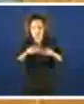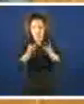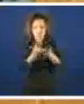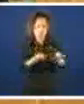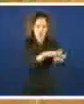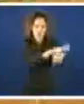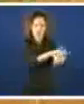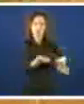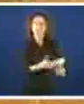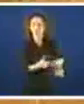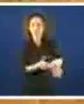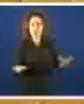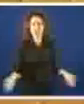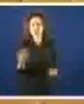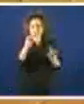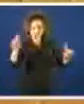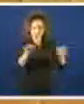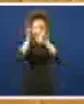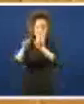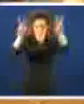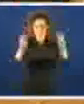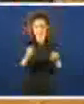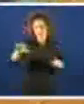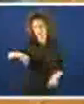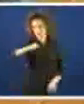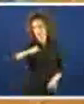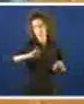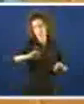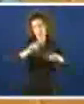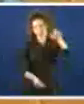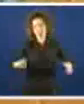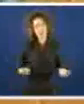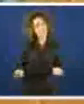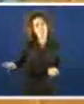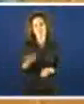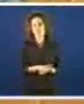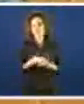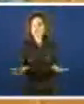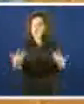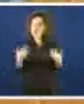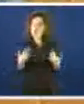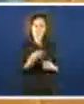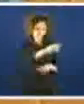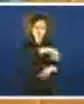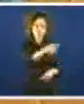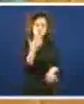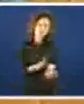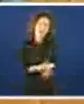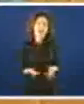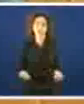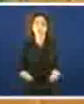De que se ríen cando se defenden cosas sobre a sanidade e hai xente que está pasando moi mal e que está morrendo? De que se ríen